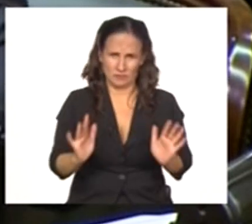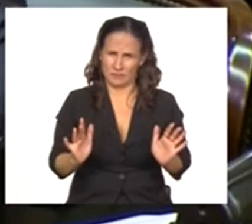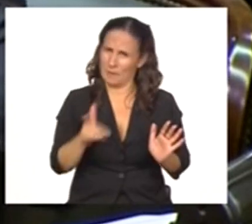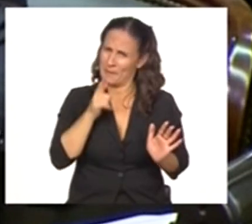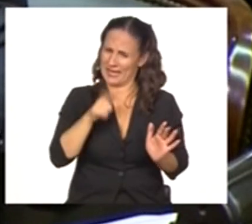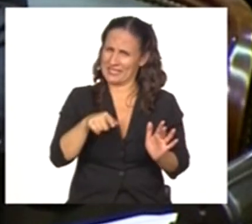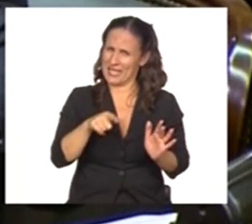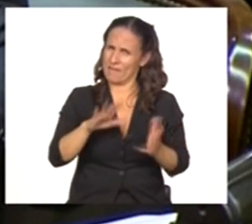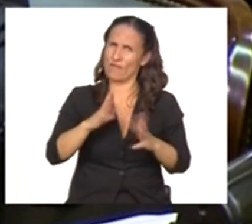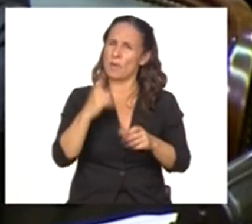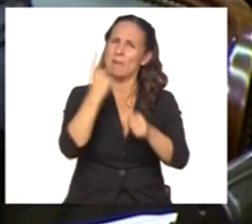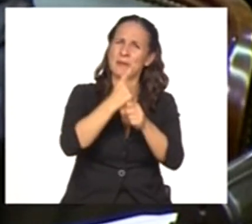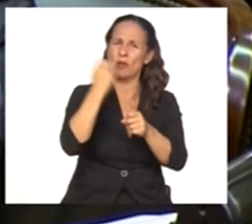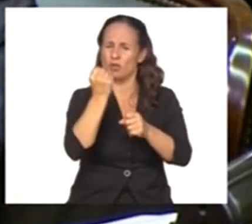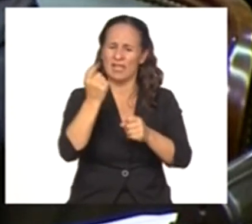las prioridades en la Argentina.